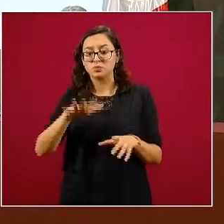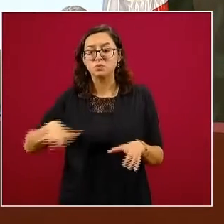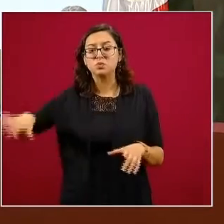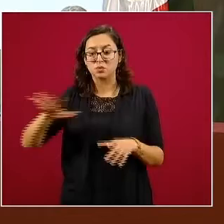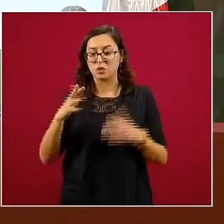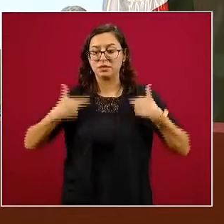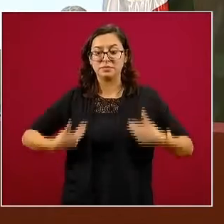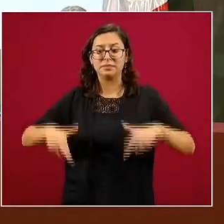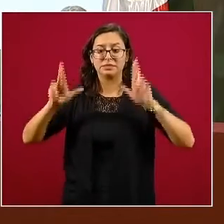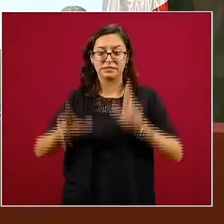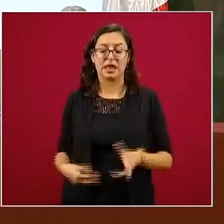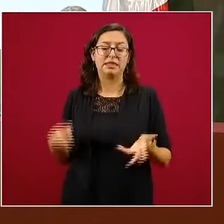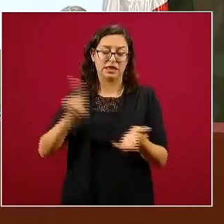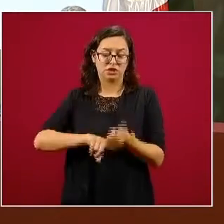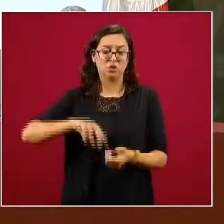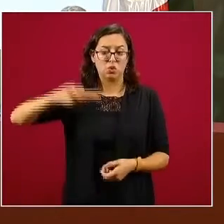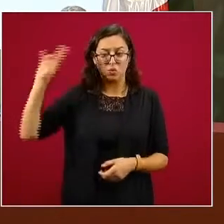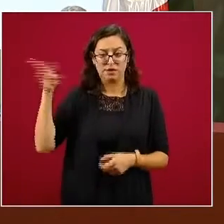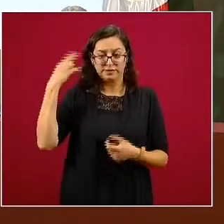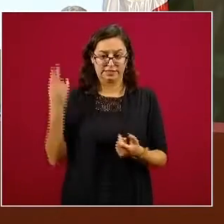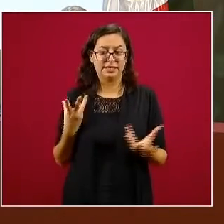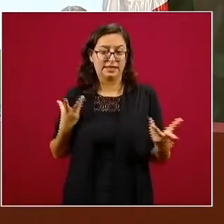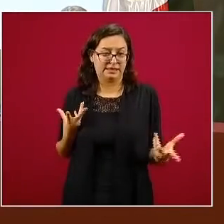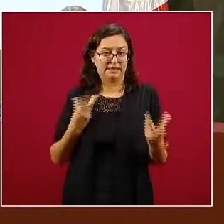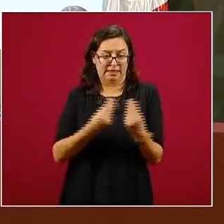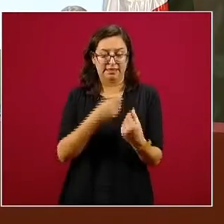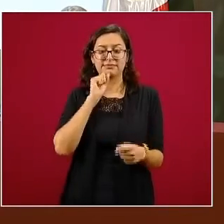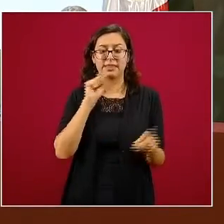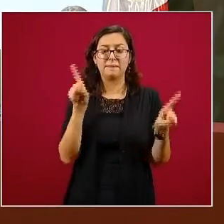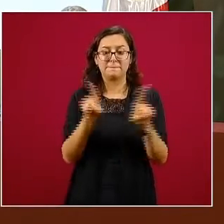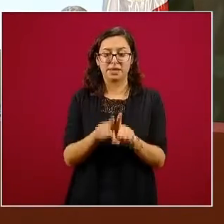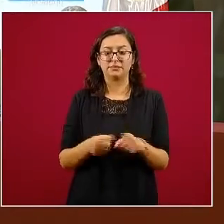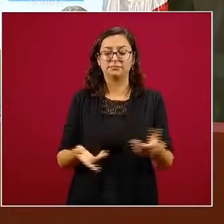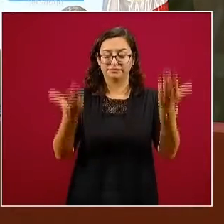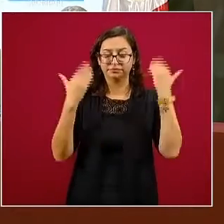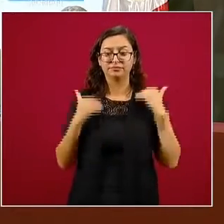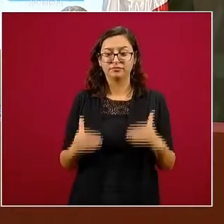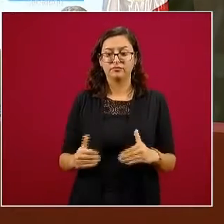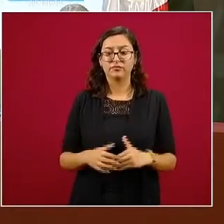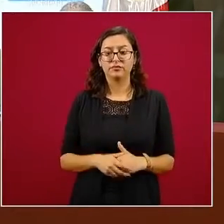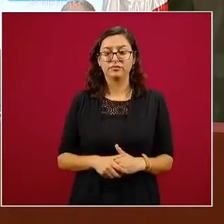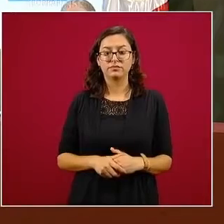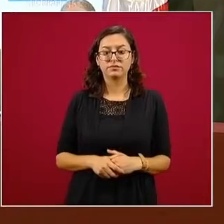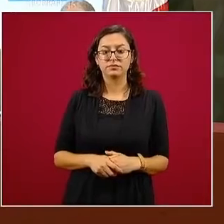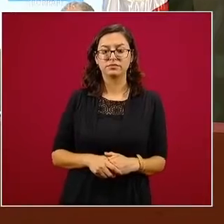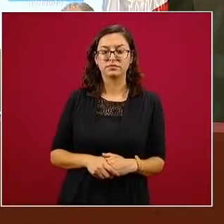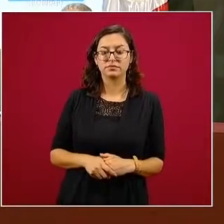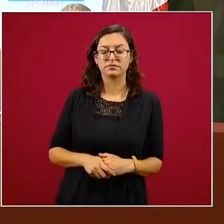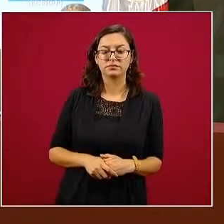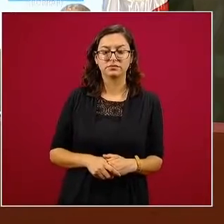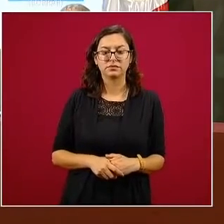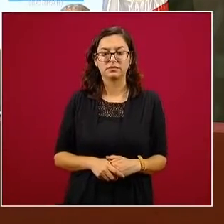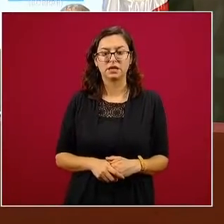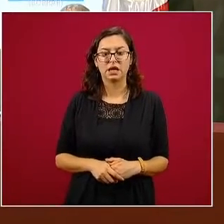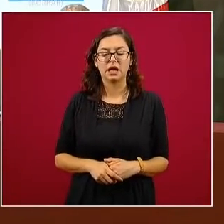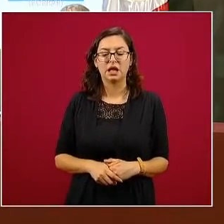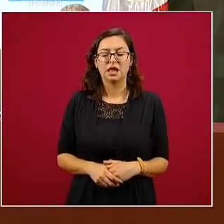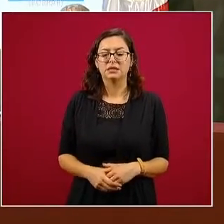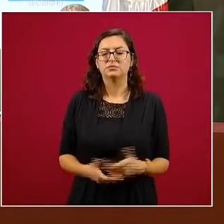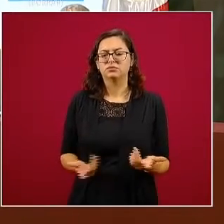estrecha coordinación con la Secretaría de Salud Federal. Por eso estamos aquí hoy día, por eso estuvimos en Tabasco, por eso estuvimos en Chiapas, por eso